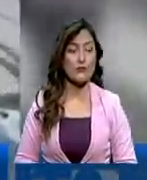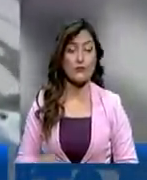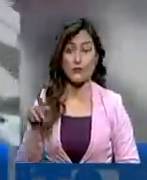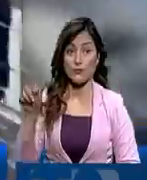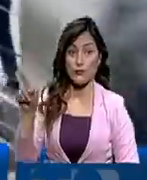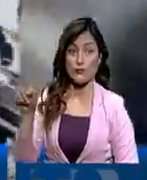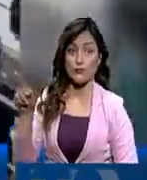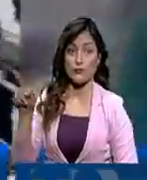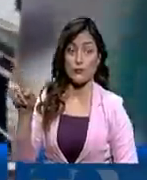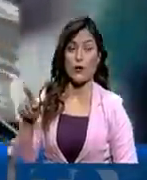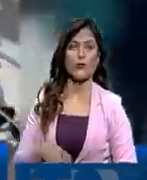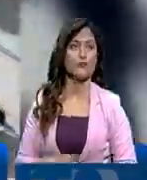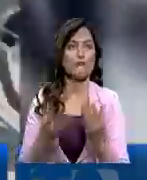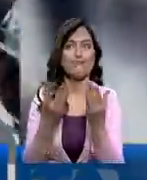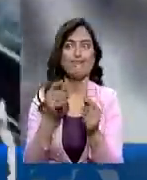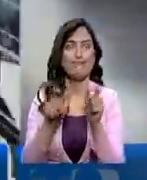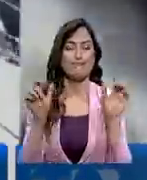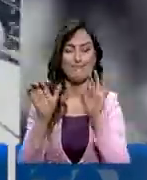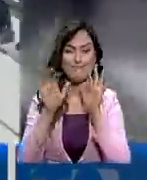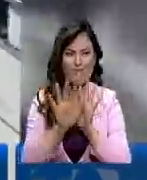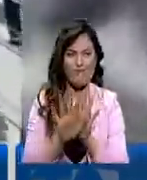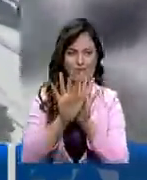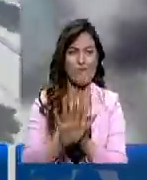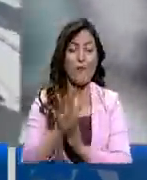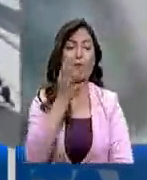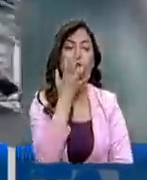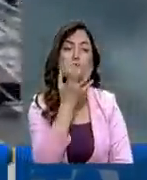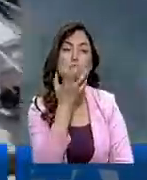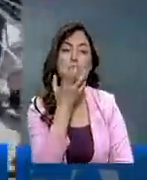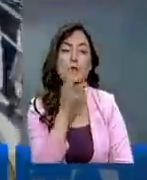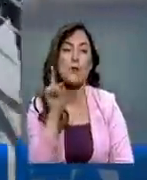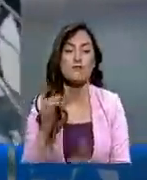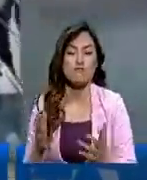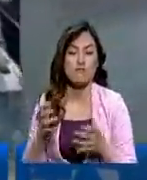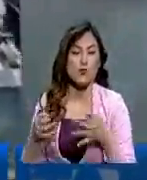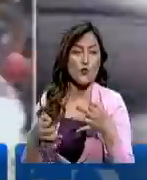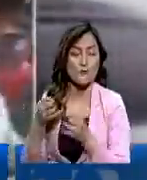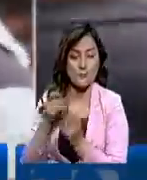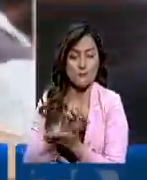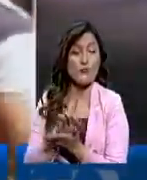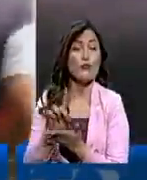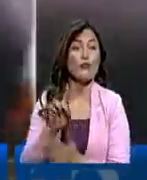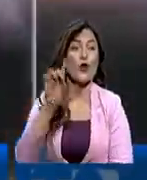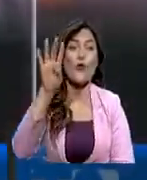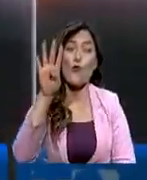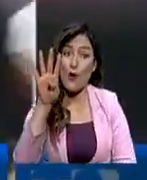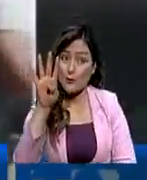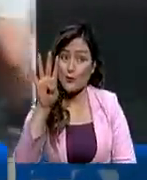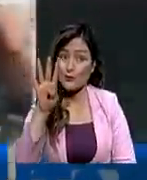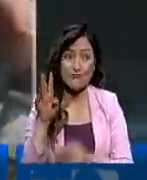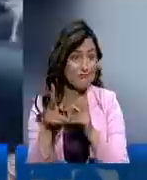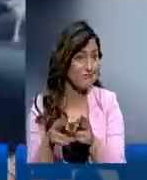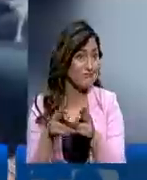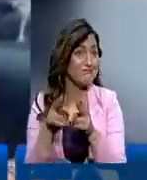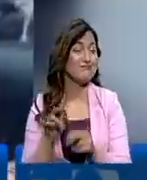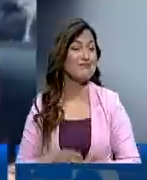Estas imágenes muestran a decenas de personas queriendo hacer justicia por mano propia. Este fin de semana se registraron 4 casos de